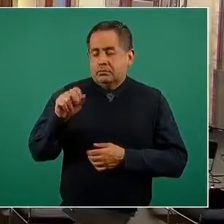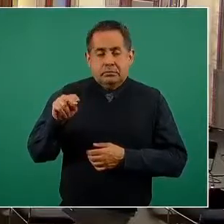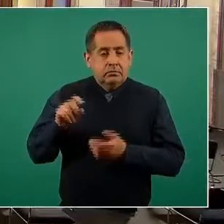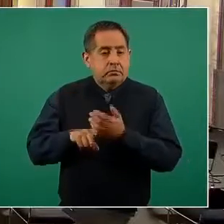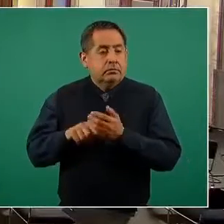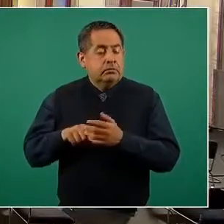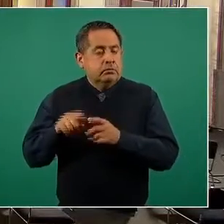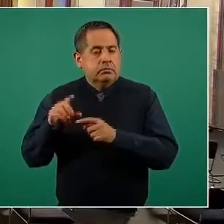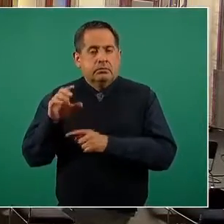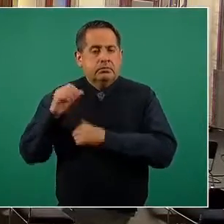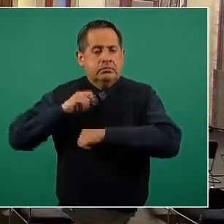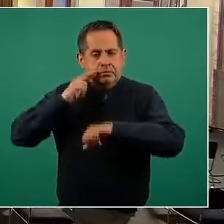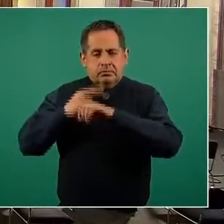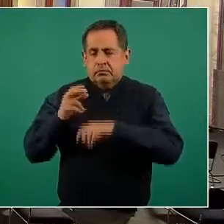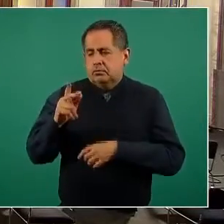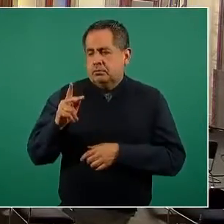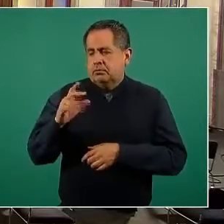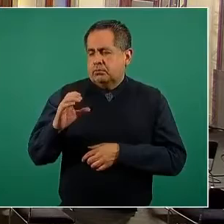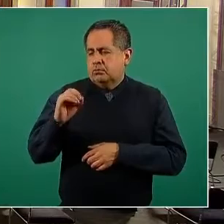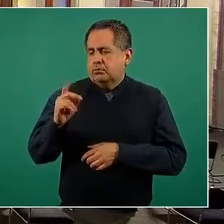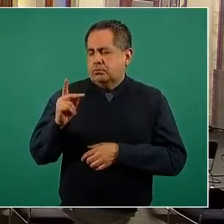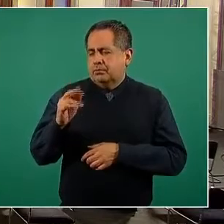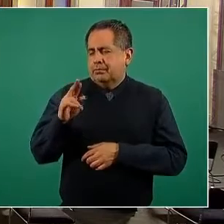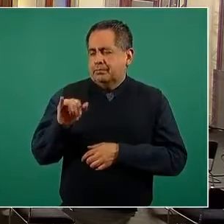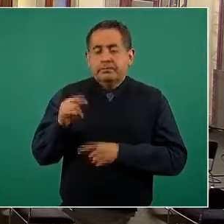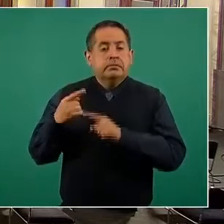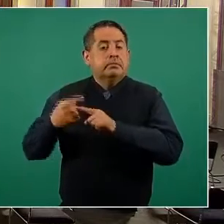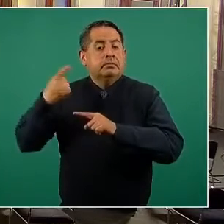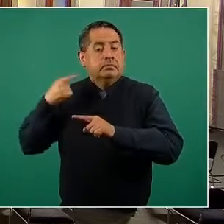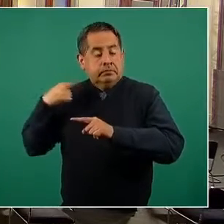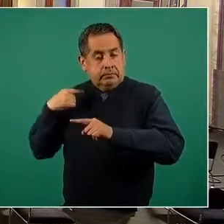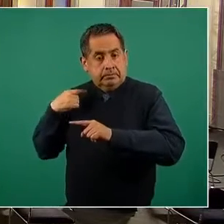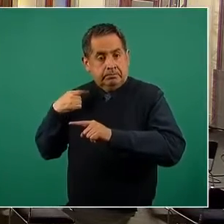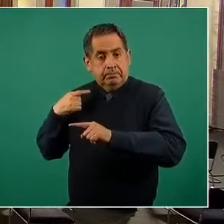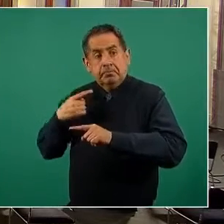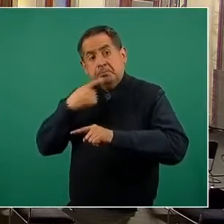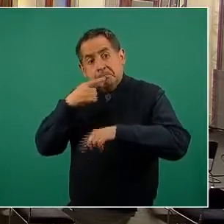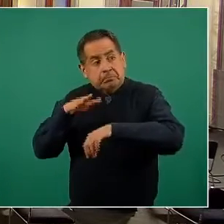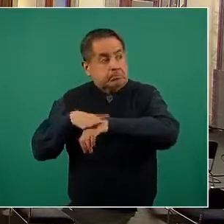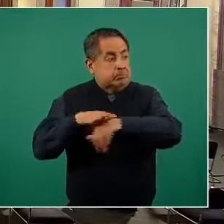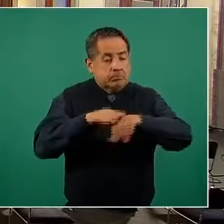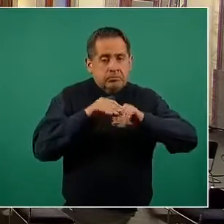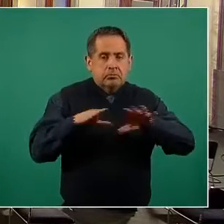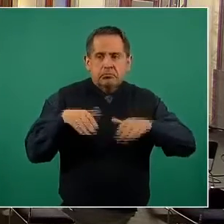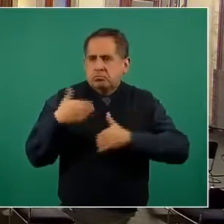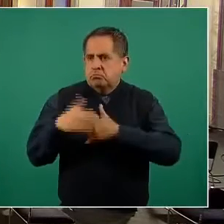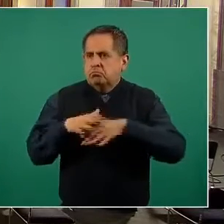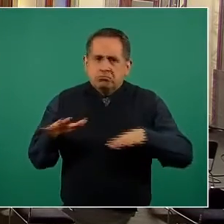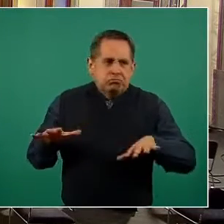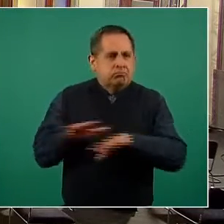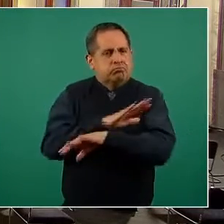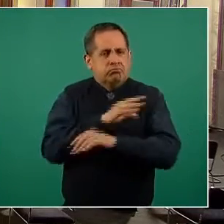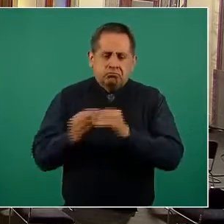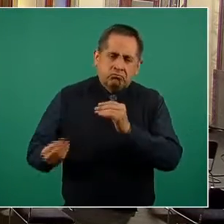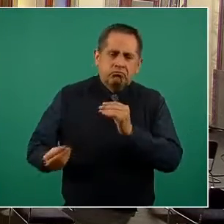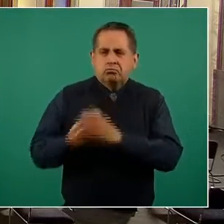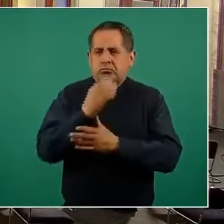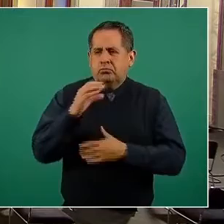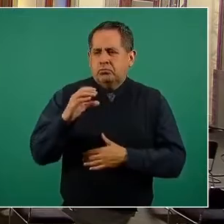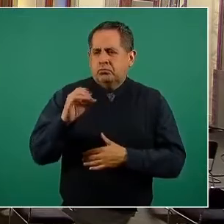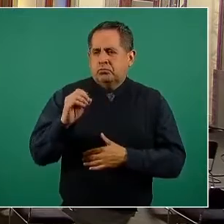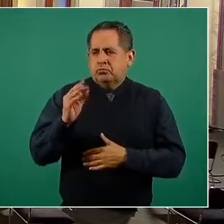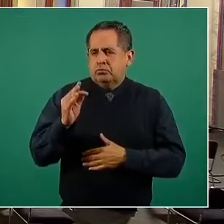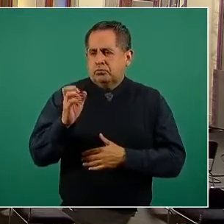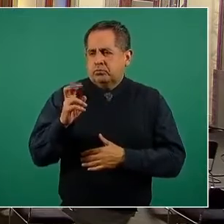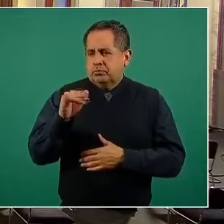de 2008 a 2011, tuiteó que habrá cambios justamente en COFEPRIS y que ahora el nuevo comisionado será